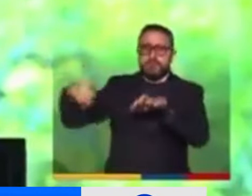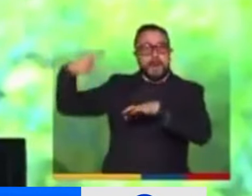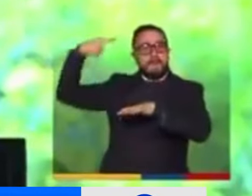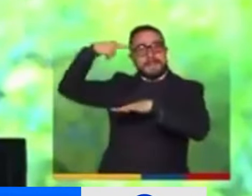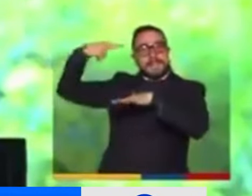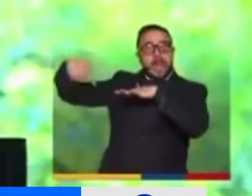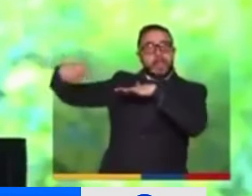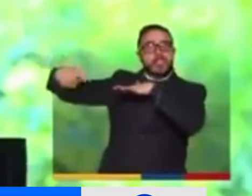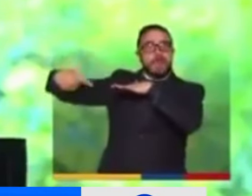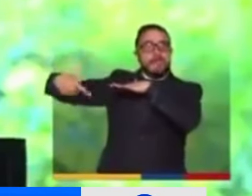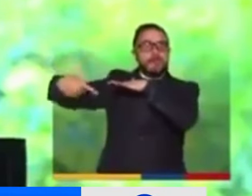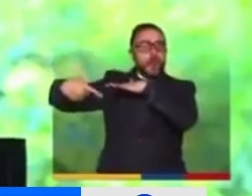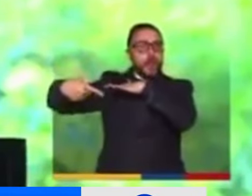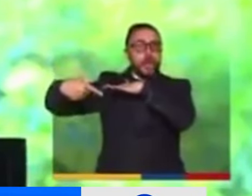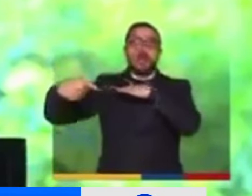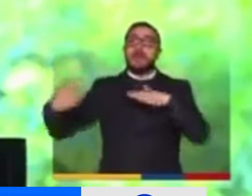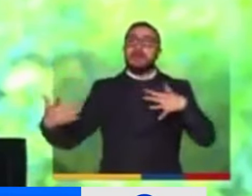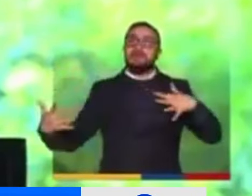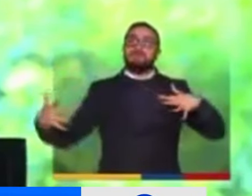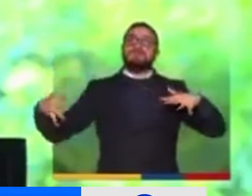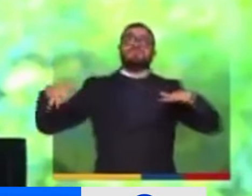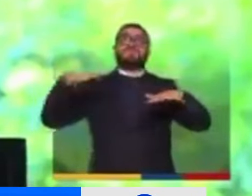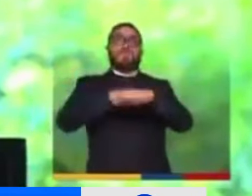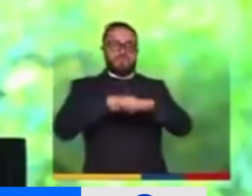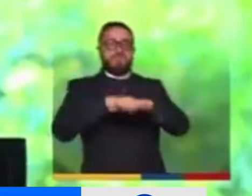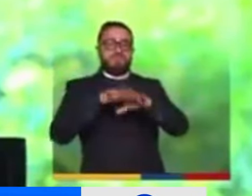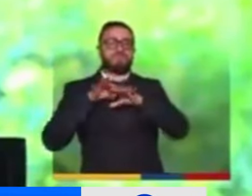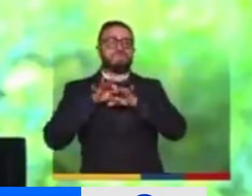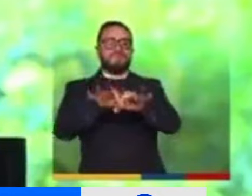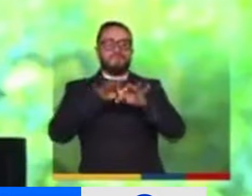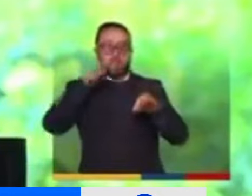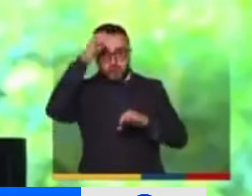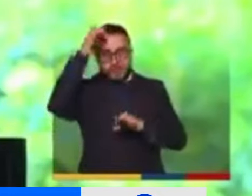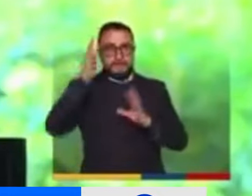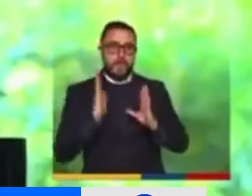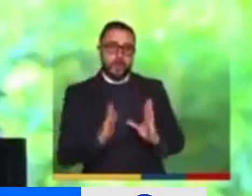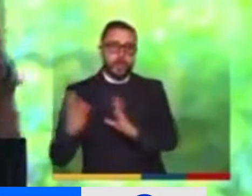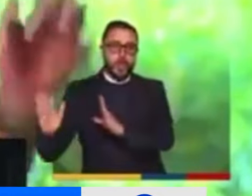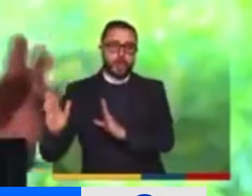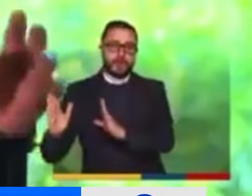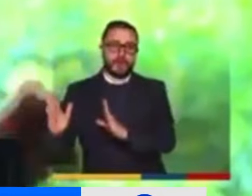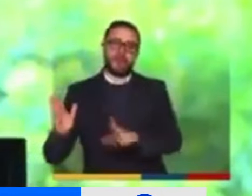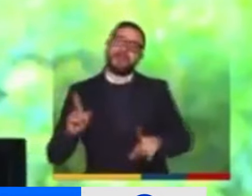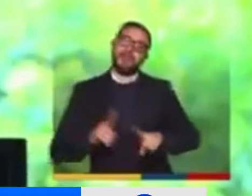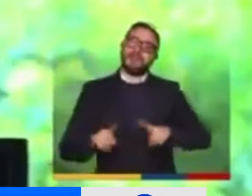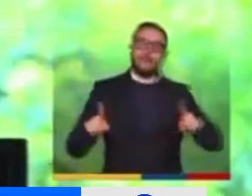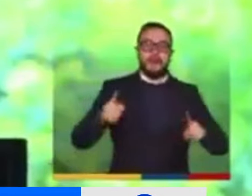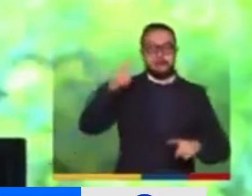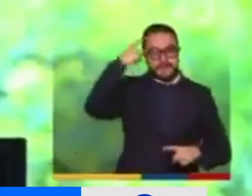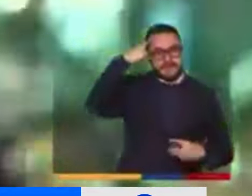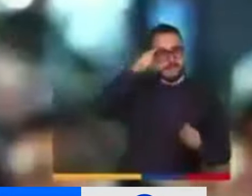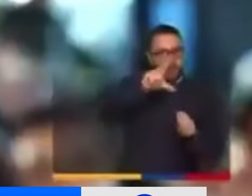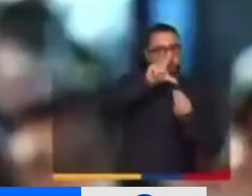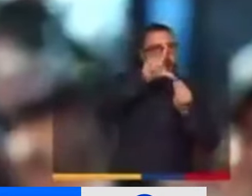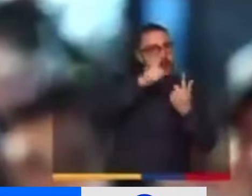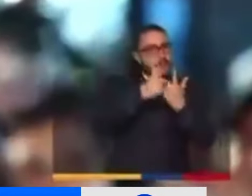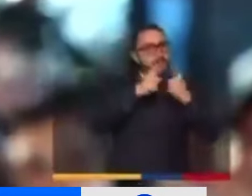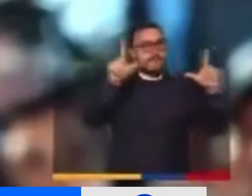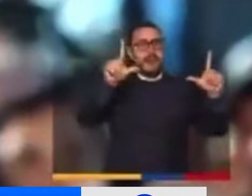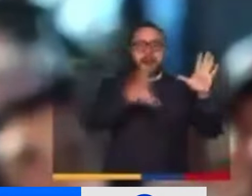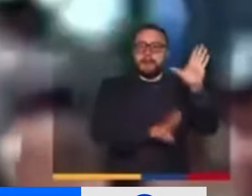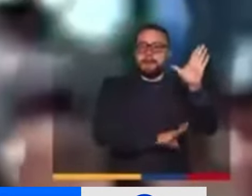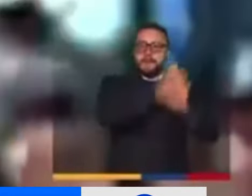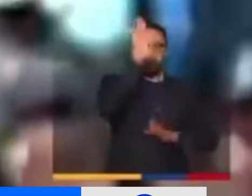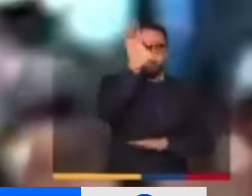Colombia se junta a la idea de orden, mientras el pensamiento liberal y progresista de